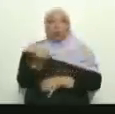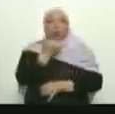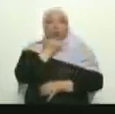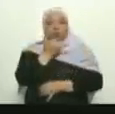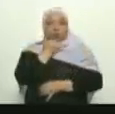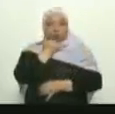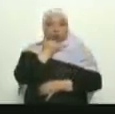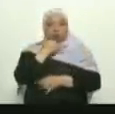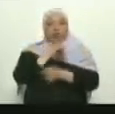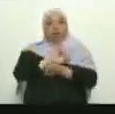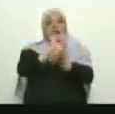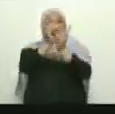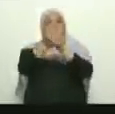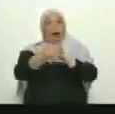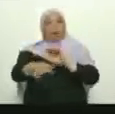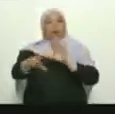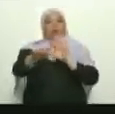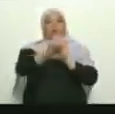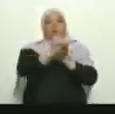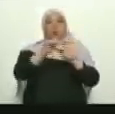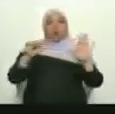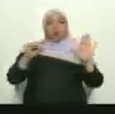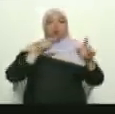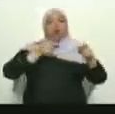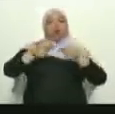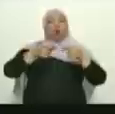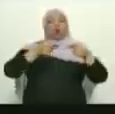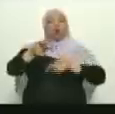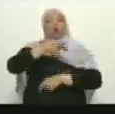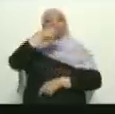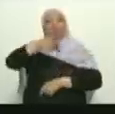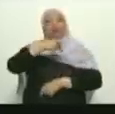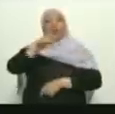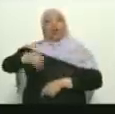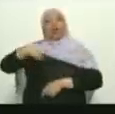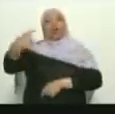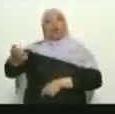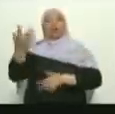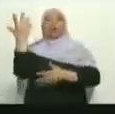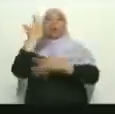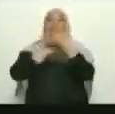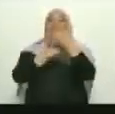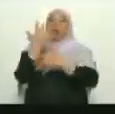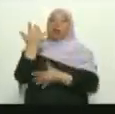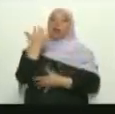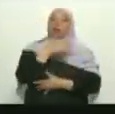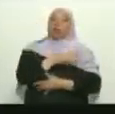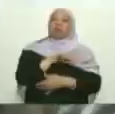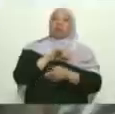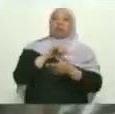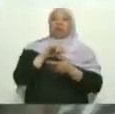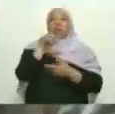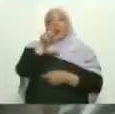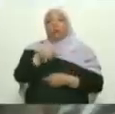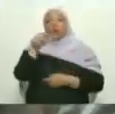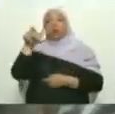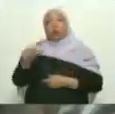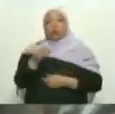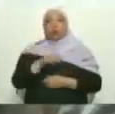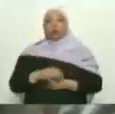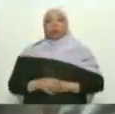estatuto de transición, que comenzó como control político, luego derivó en chantaje y también derivó en traición.